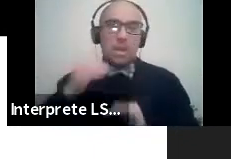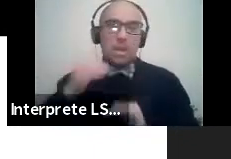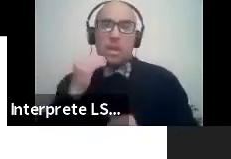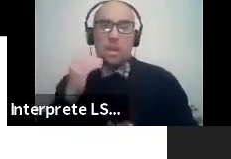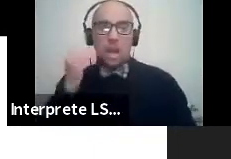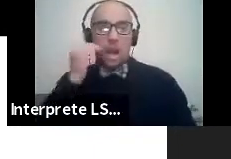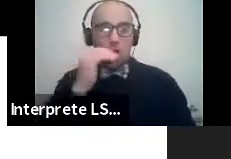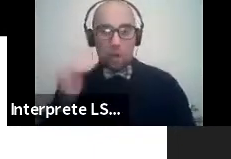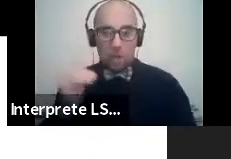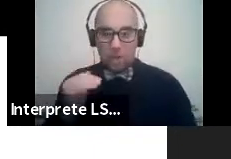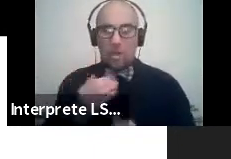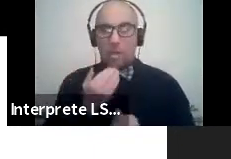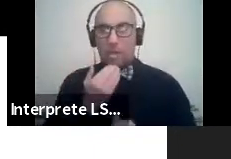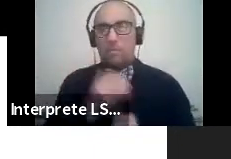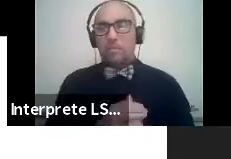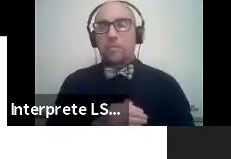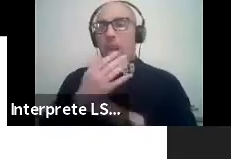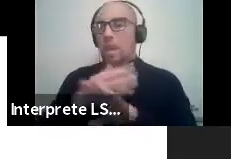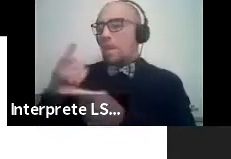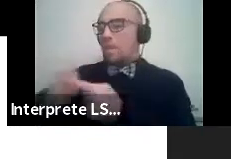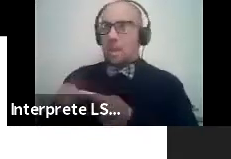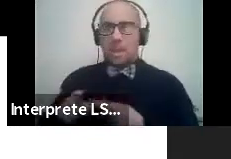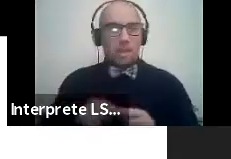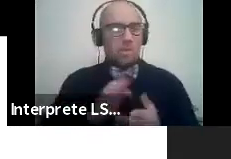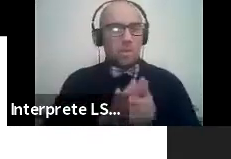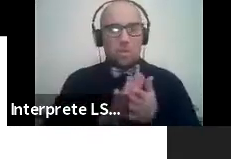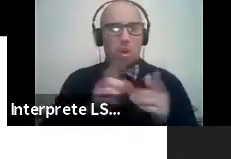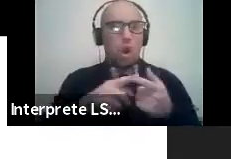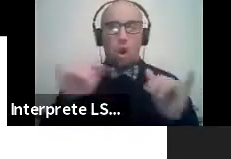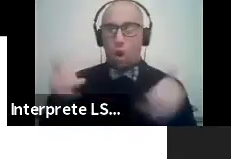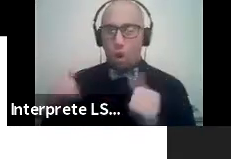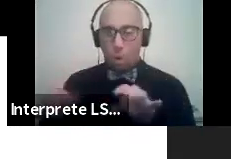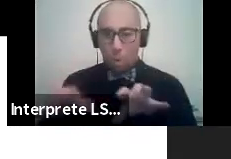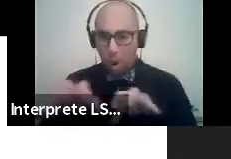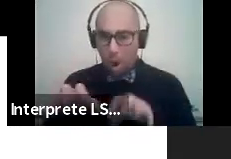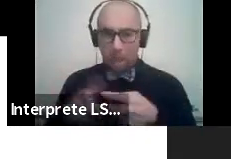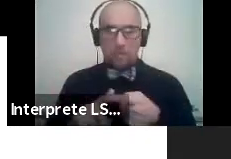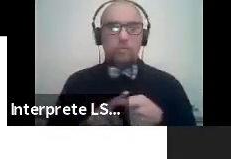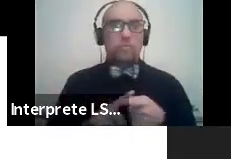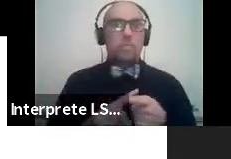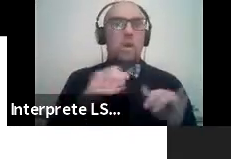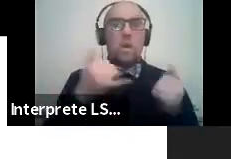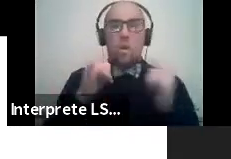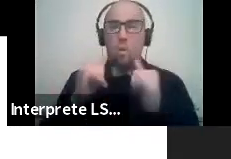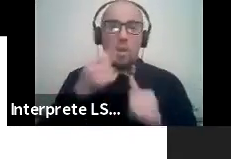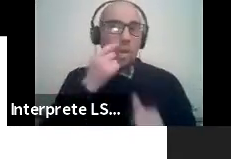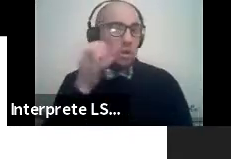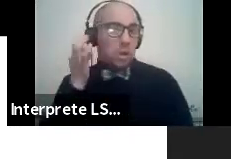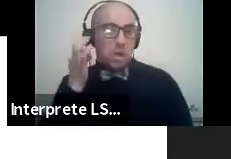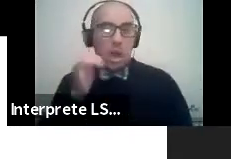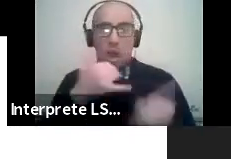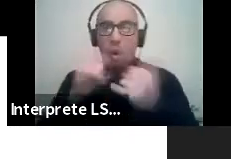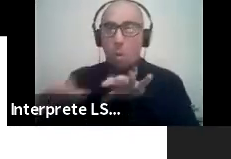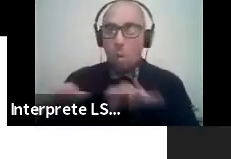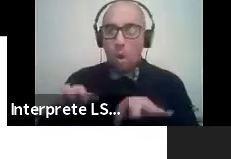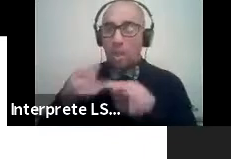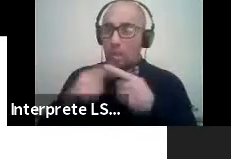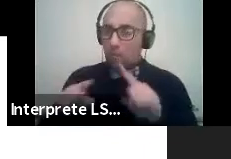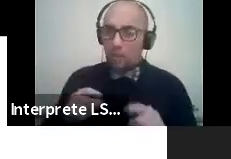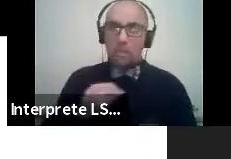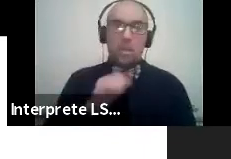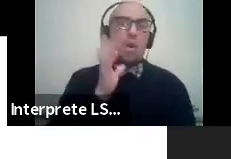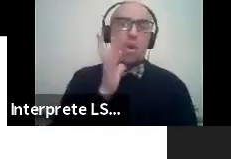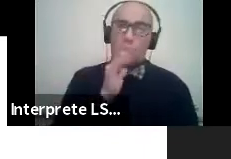temprano de diferentes fuentes. De sus juguetes, ¿no es cierto? Los juguetes son diferentes para niños y para niñas, son de diferente color